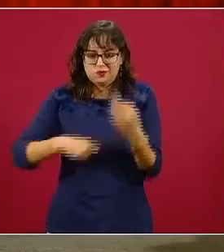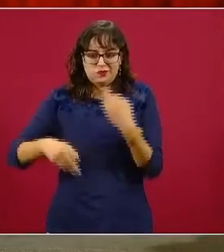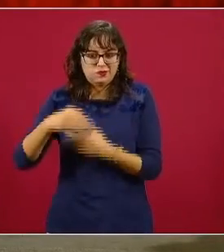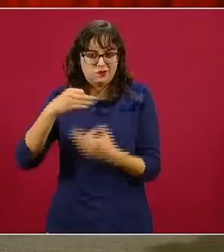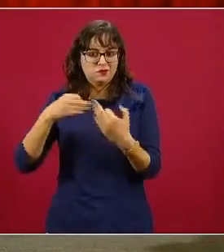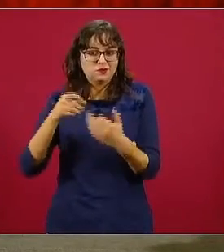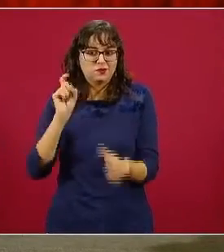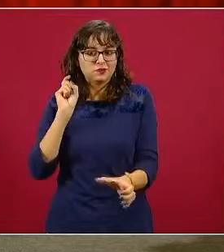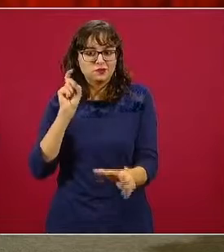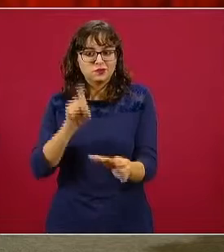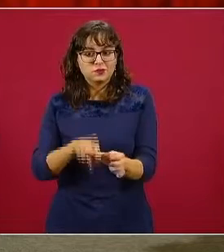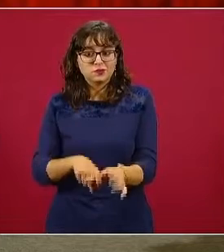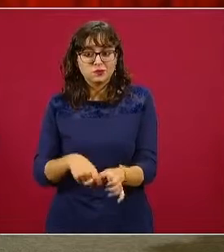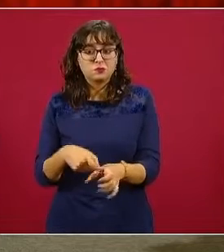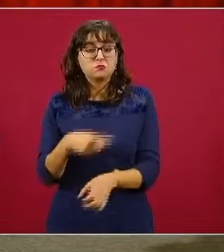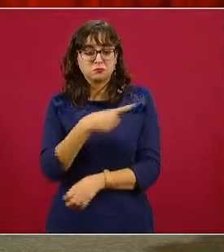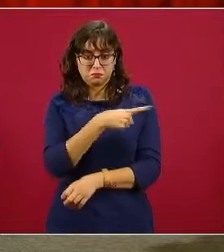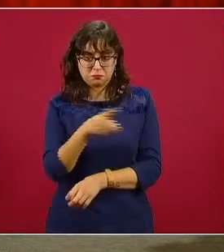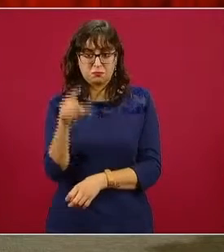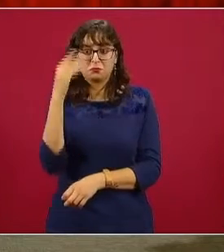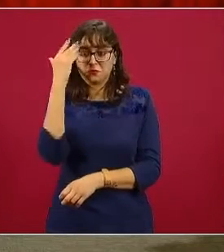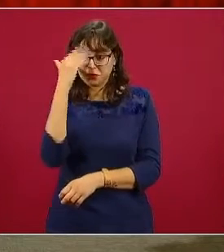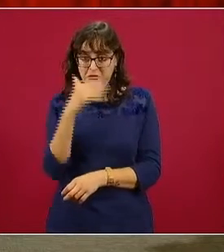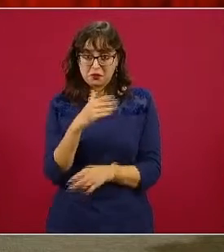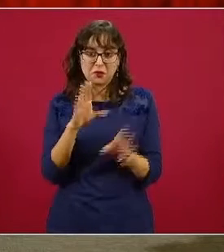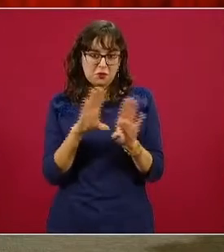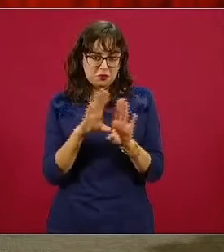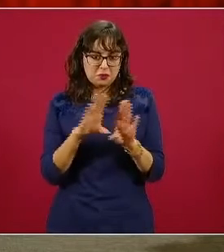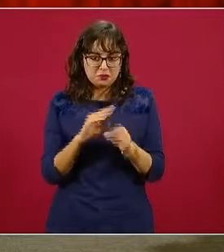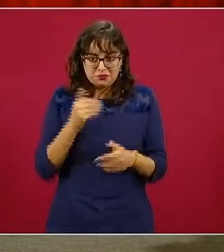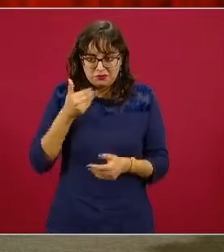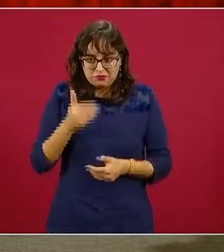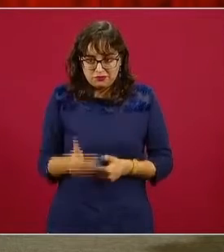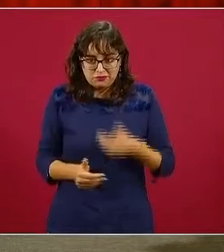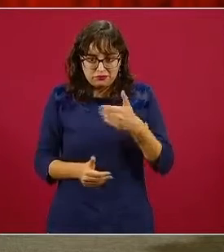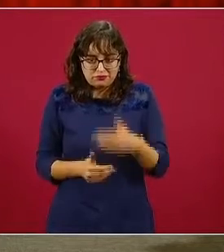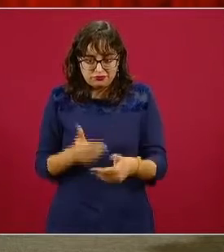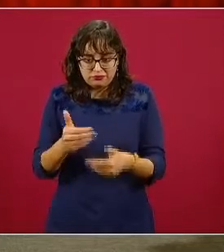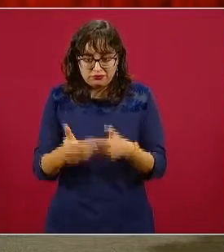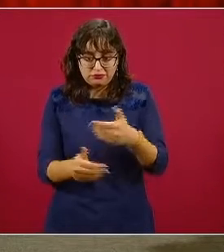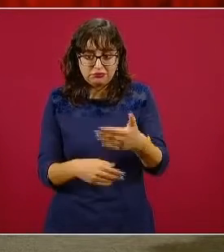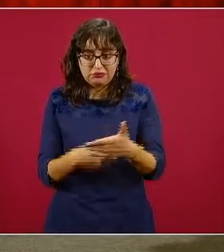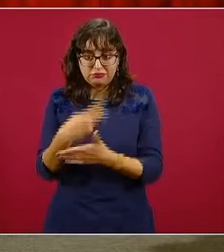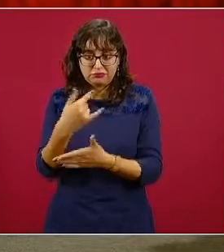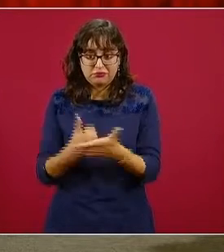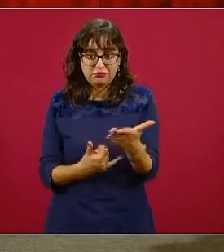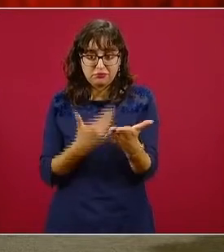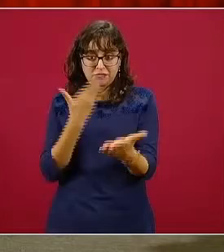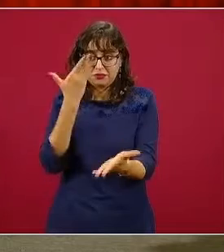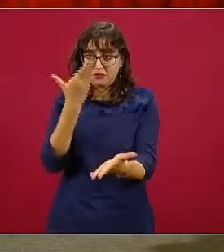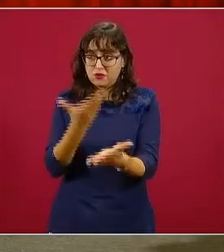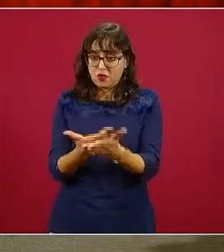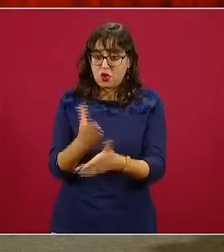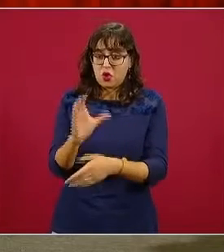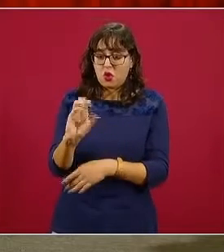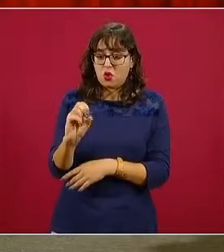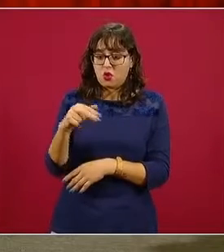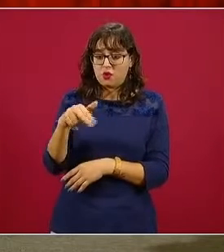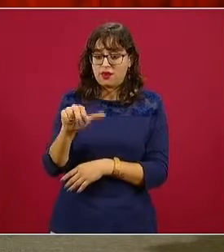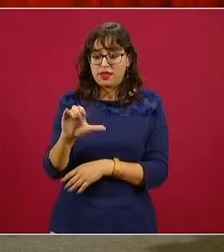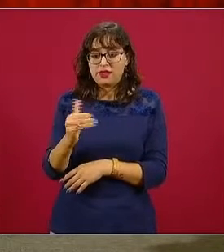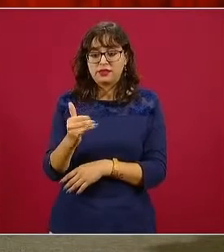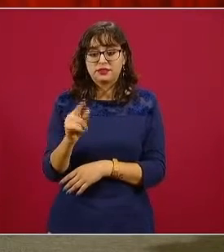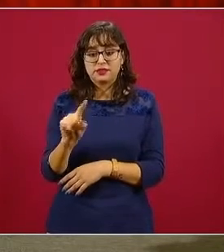esto, y saben cuáles son los caminos para proponer proyectos a CONACYT que pudieran ser